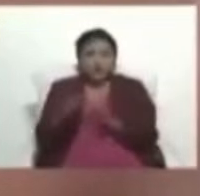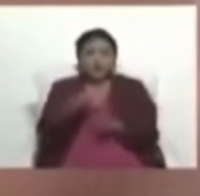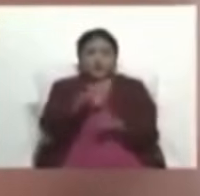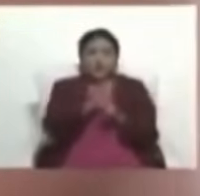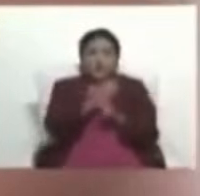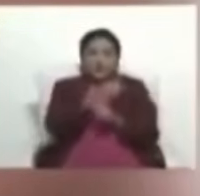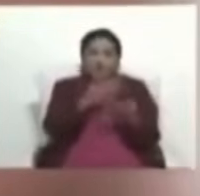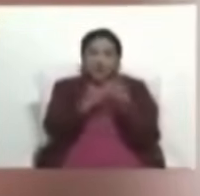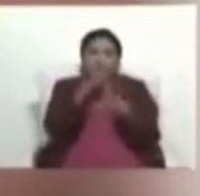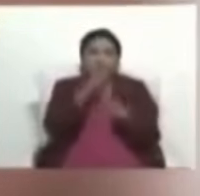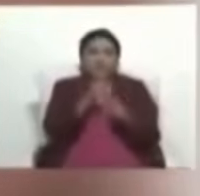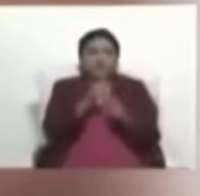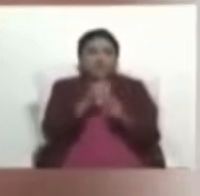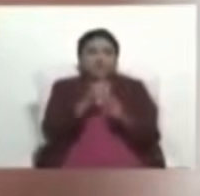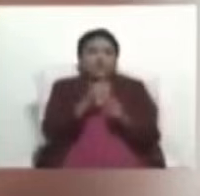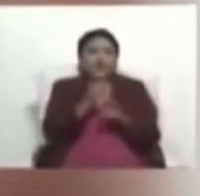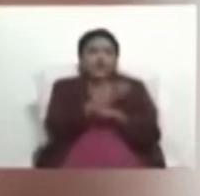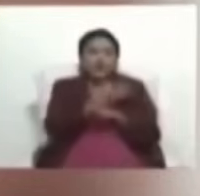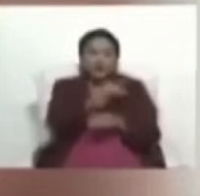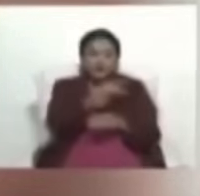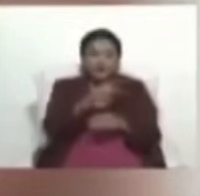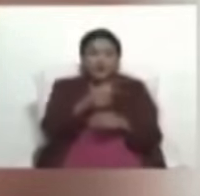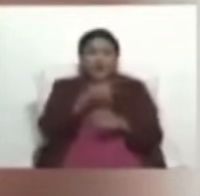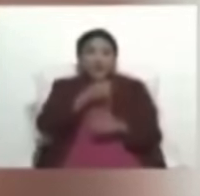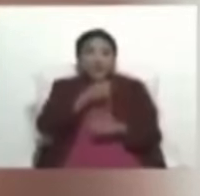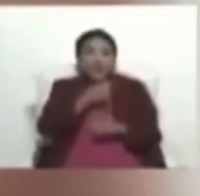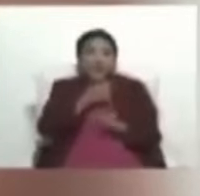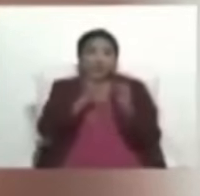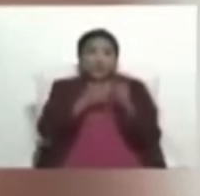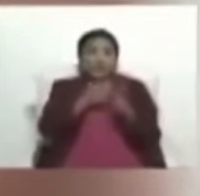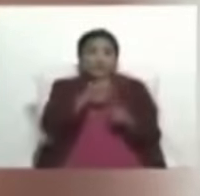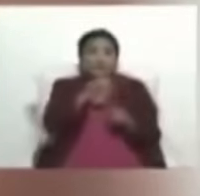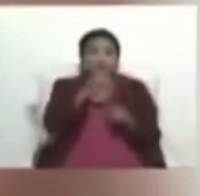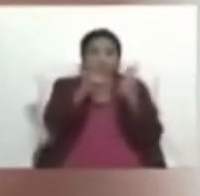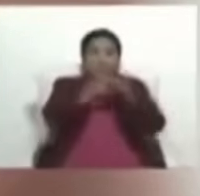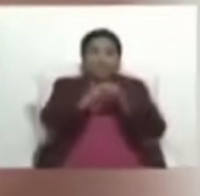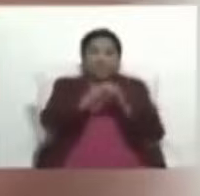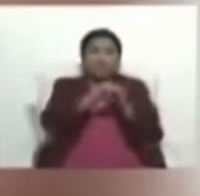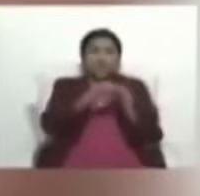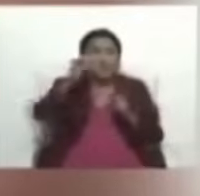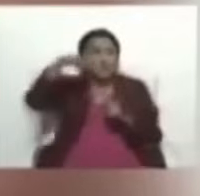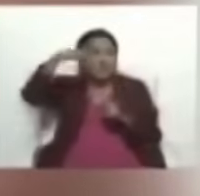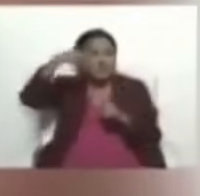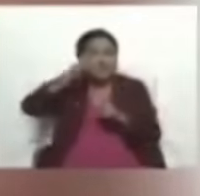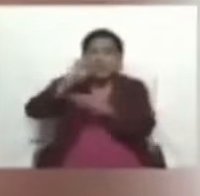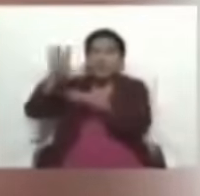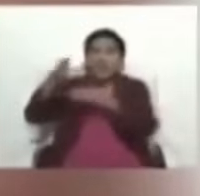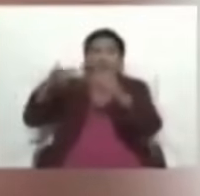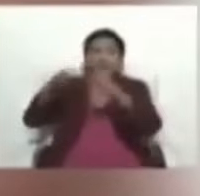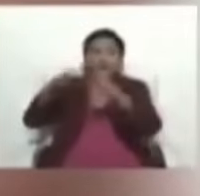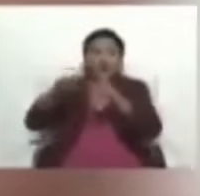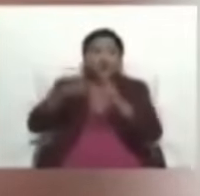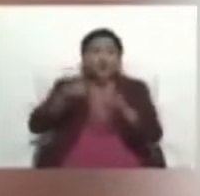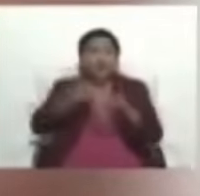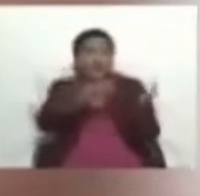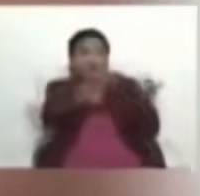gira. Se dio la oportunidad de que tenían que ir para mi casa esa noche a grabar unos videos para Panamá.